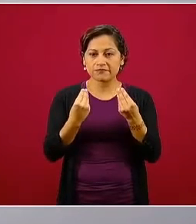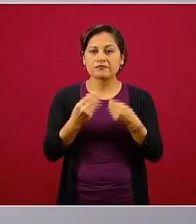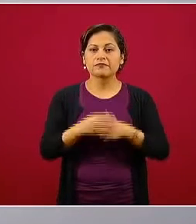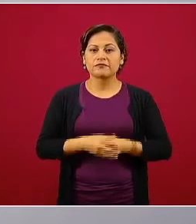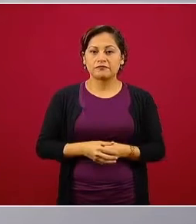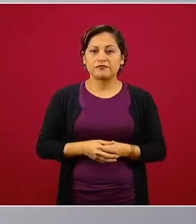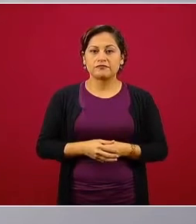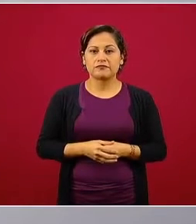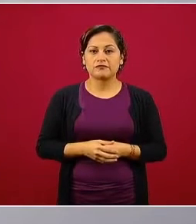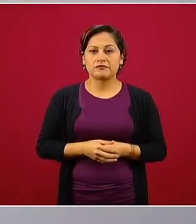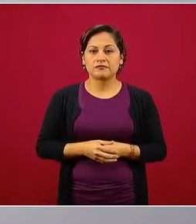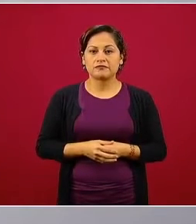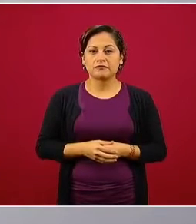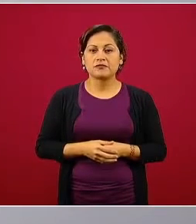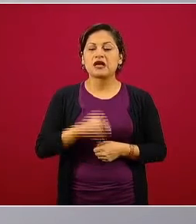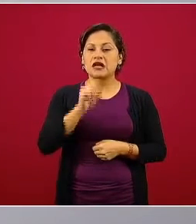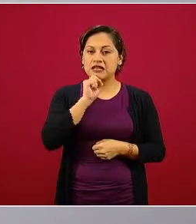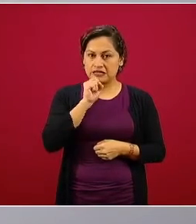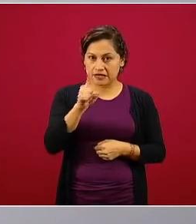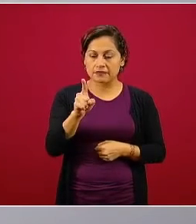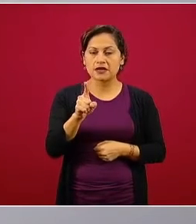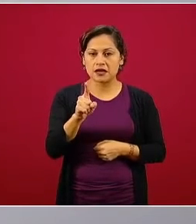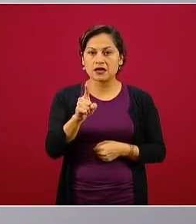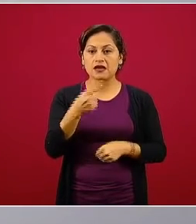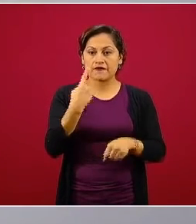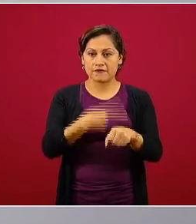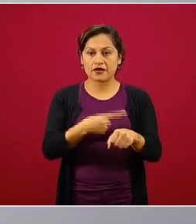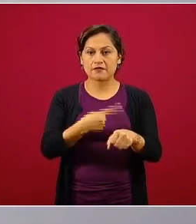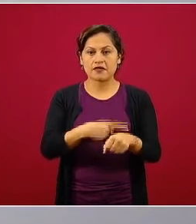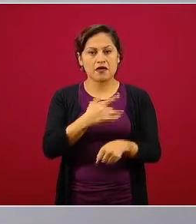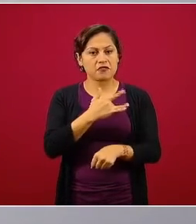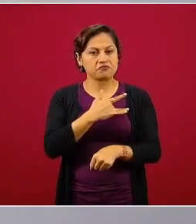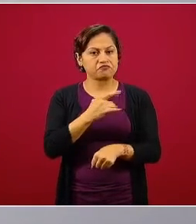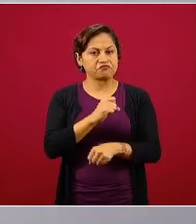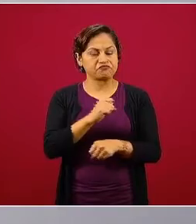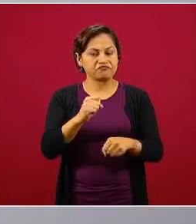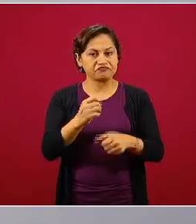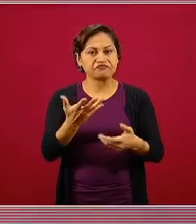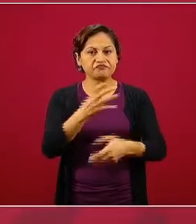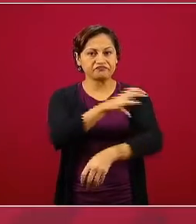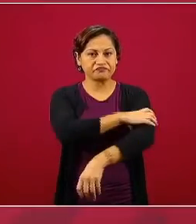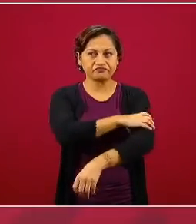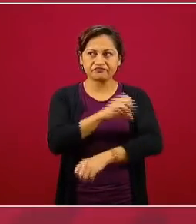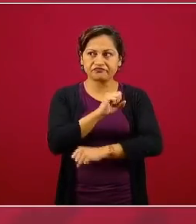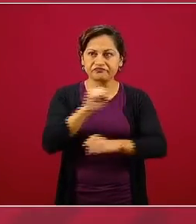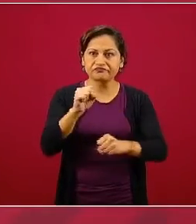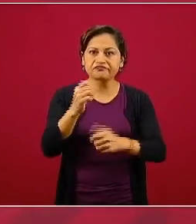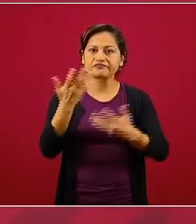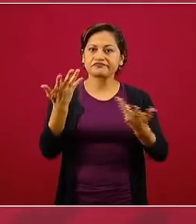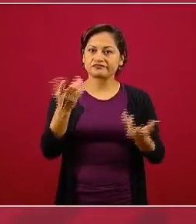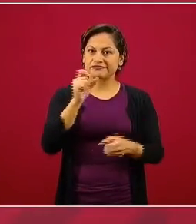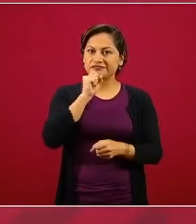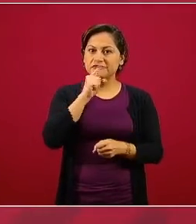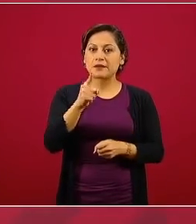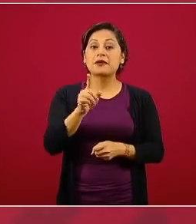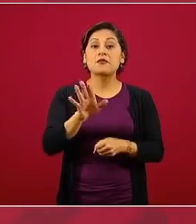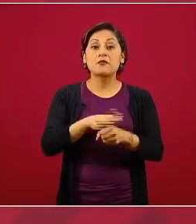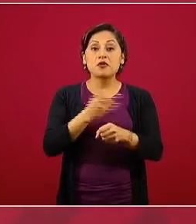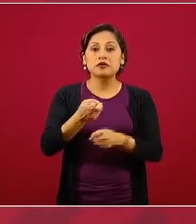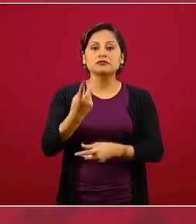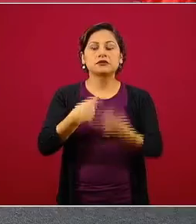enfermedades del corazón, hipertensión, por eso la obesidad.